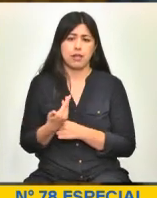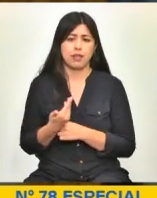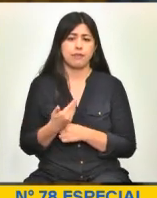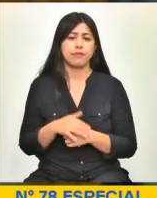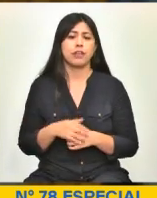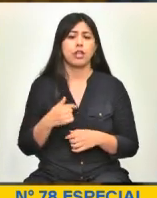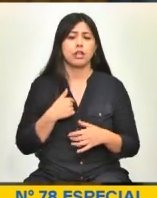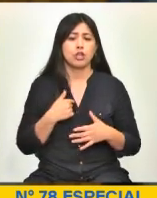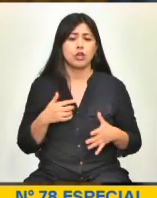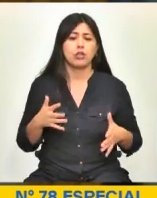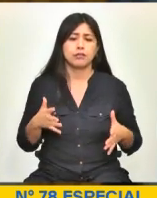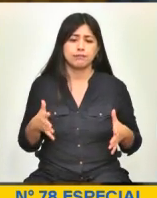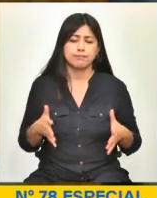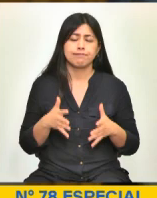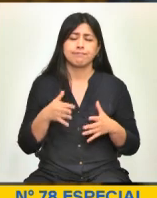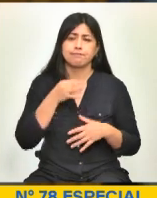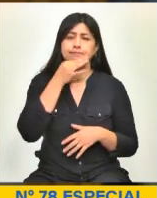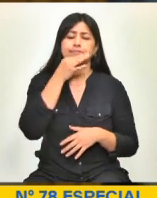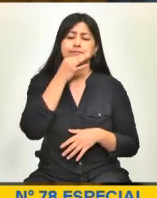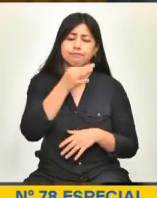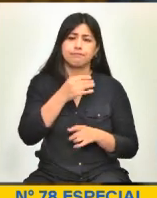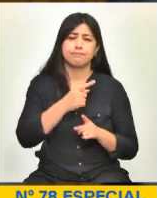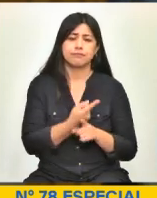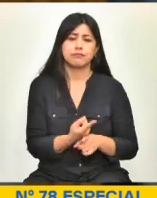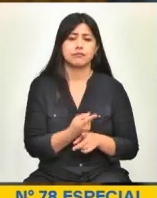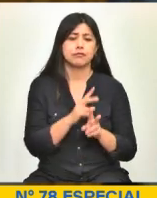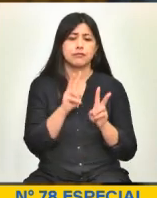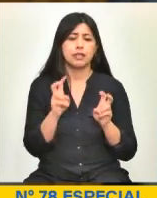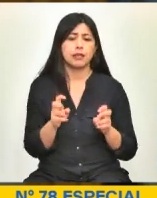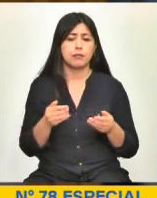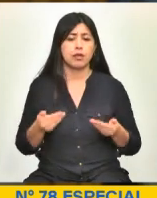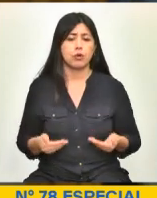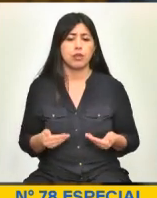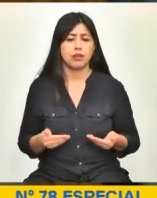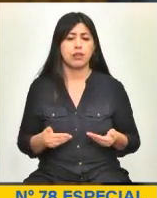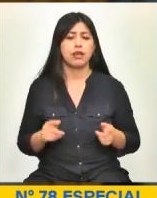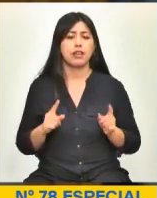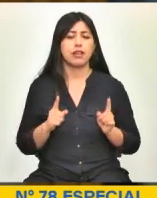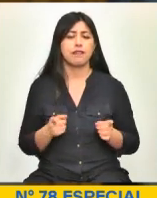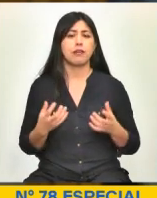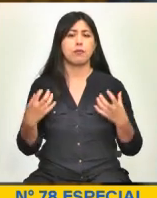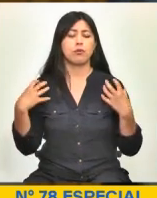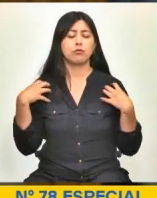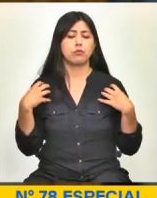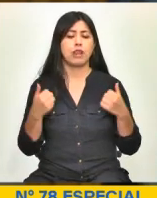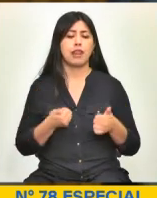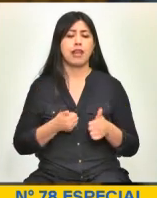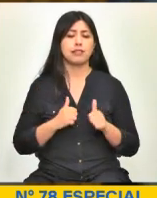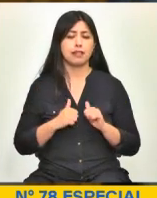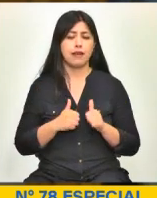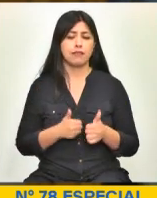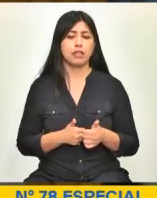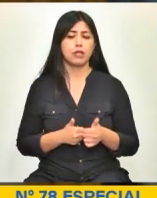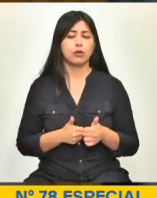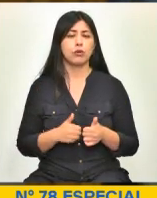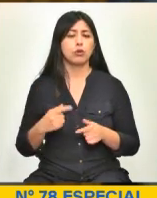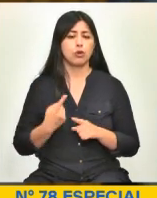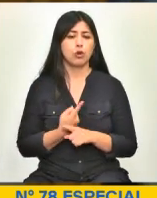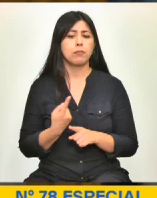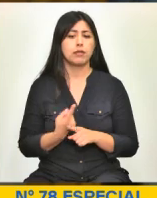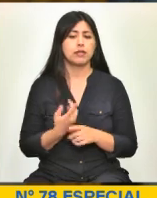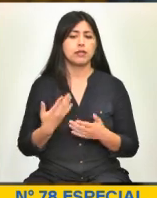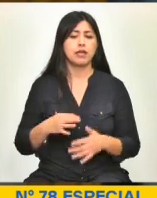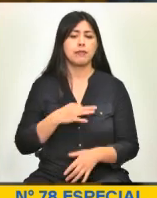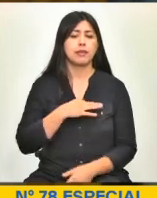voy a insistir, presidente, en un tema que hoy día tenemos que asumir como desafío. Lo hemos conversado con la ministra